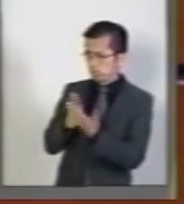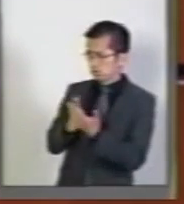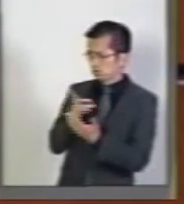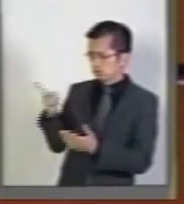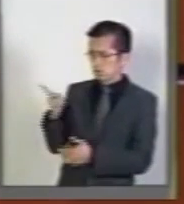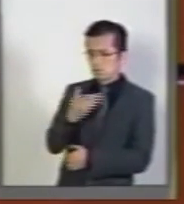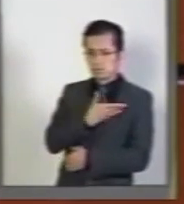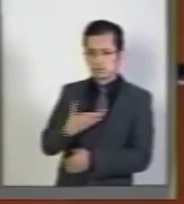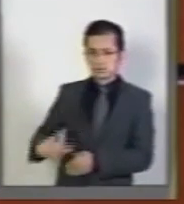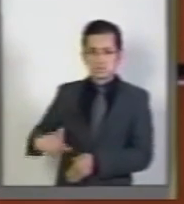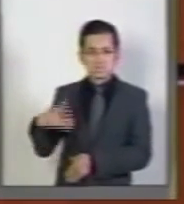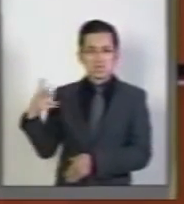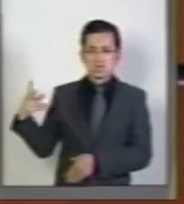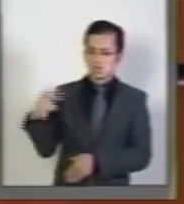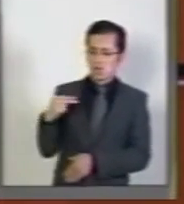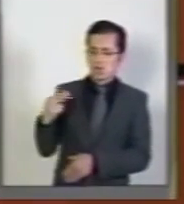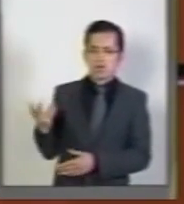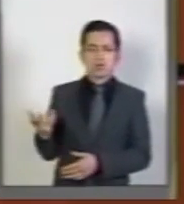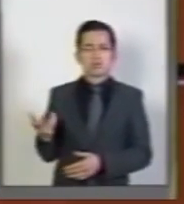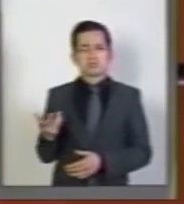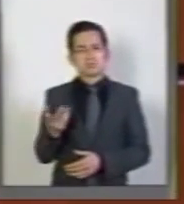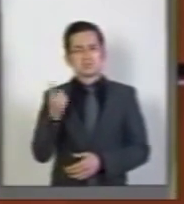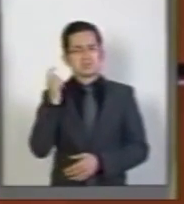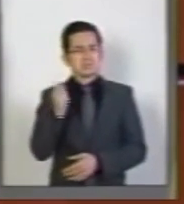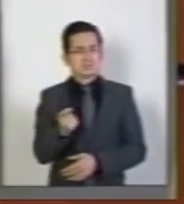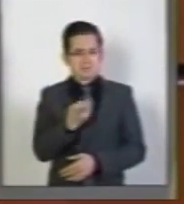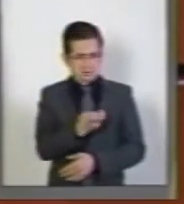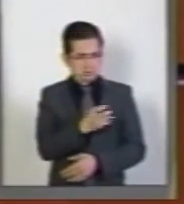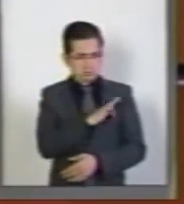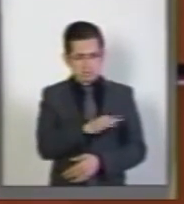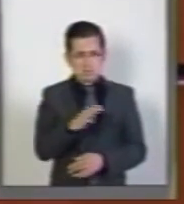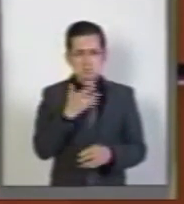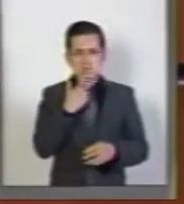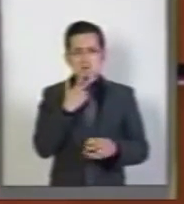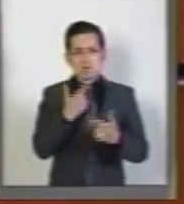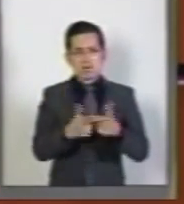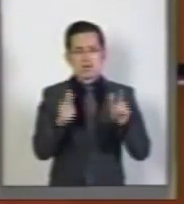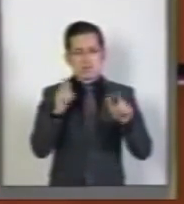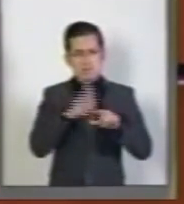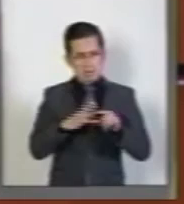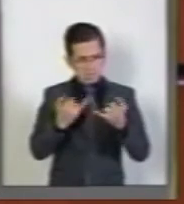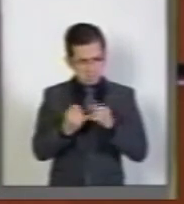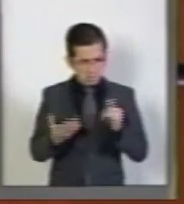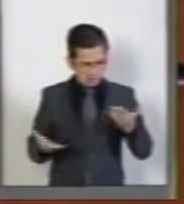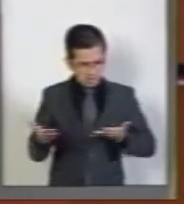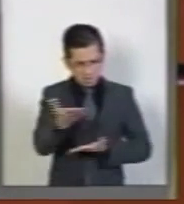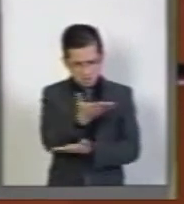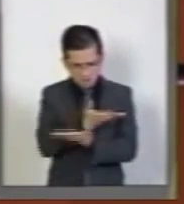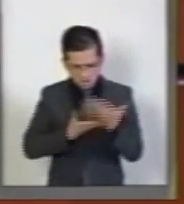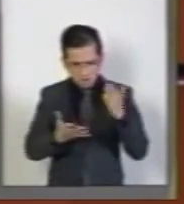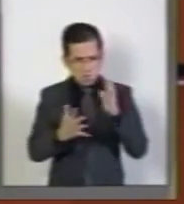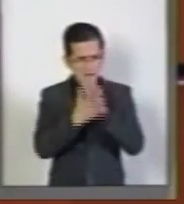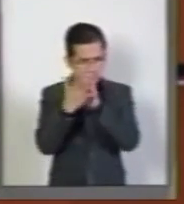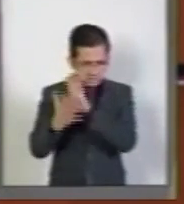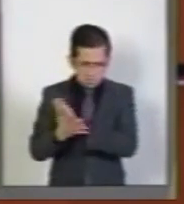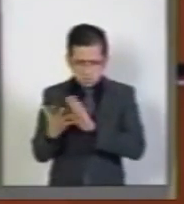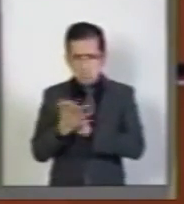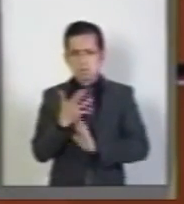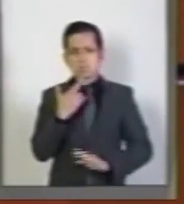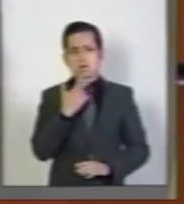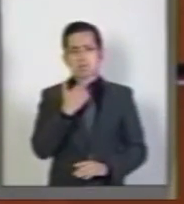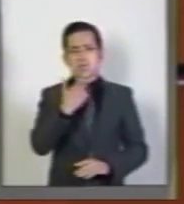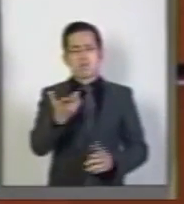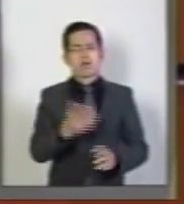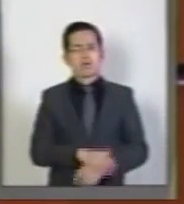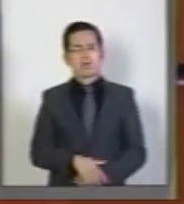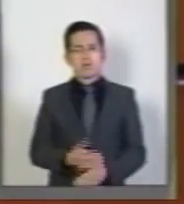de representar un ejercicio más democrático, participativo, abierto e incluyente. El tiempo se le acaba